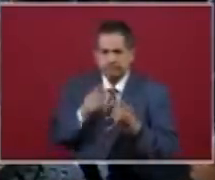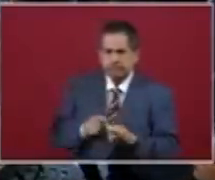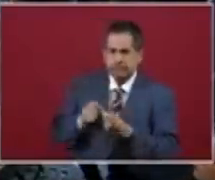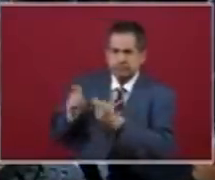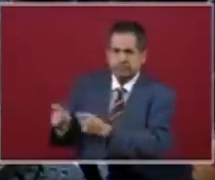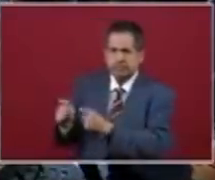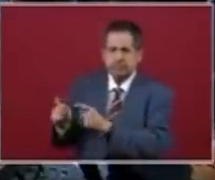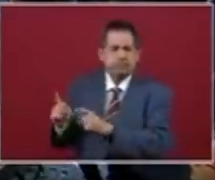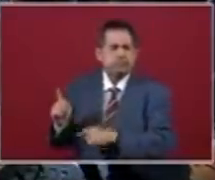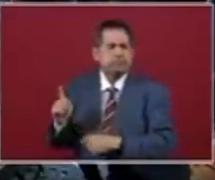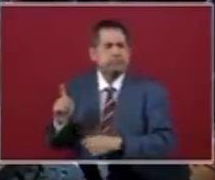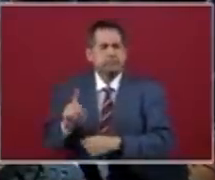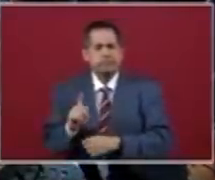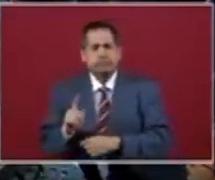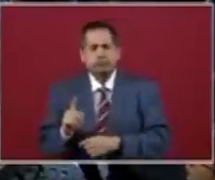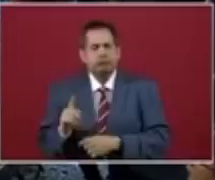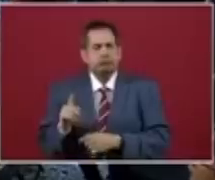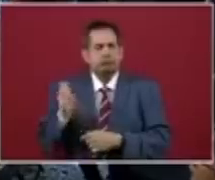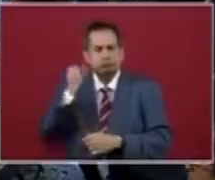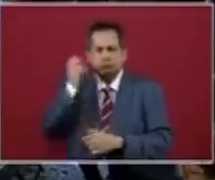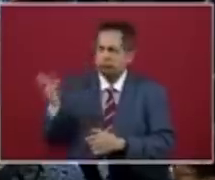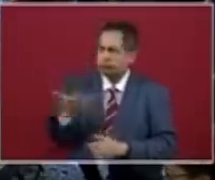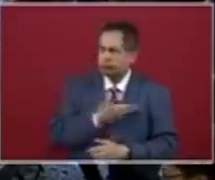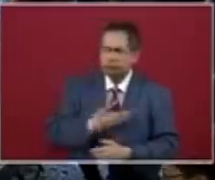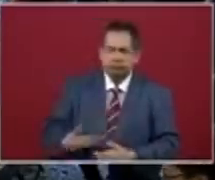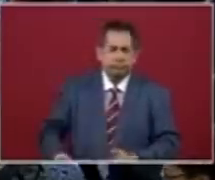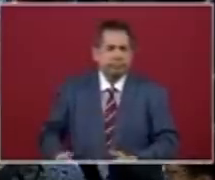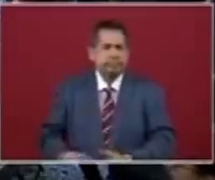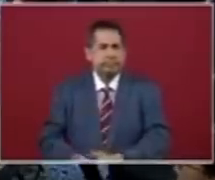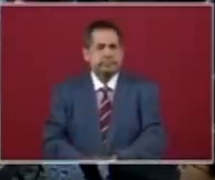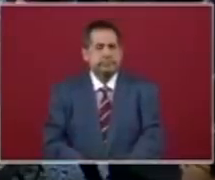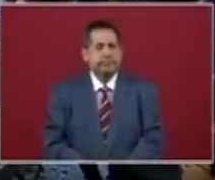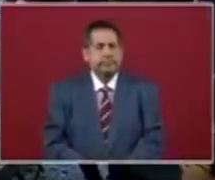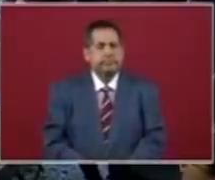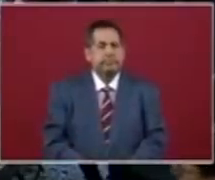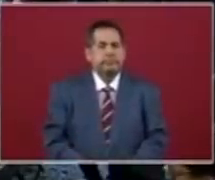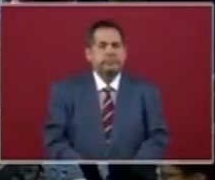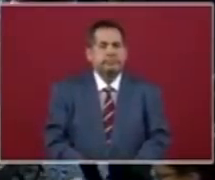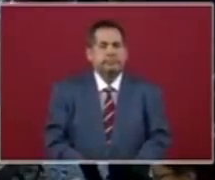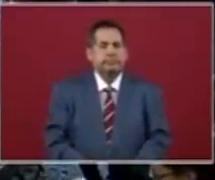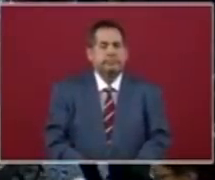damos paso a la conferencia del señor presidente. ¿Te quedas aquí? Sí, señor.